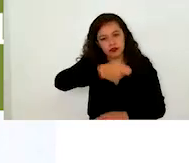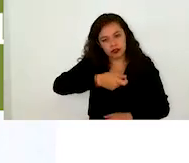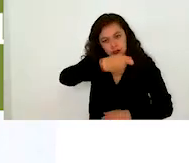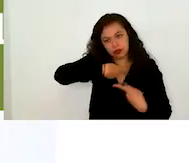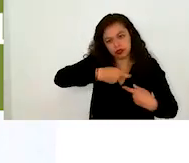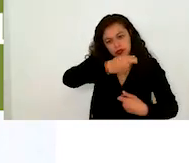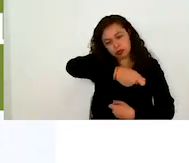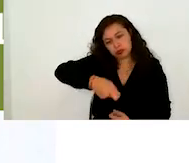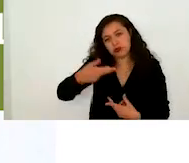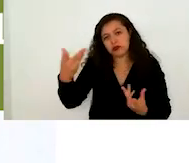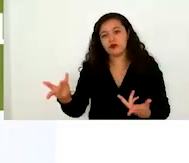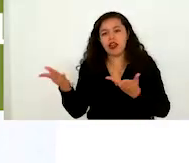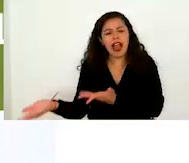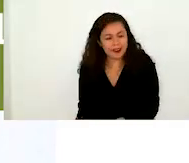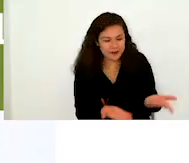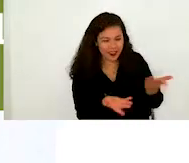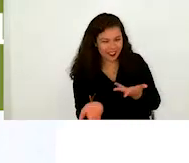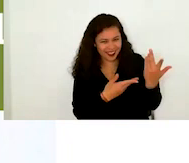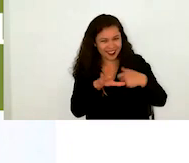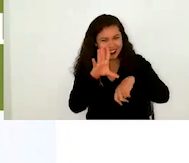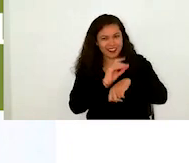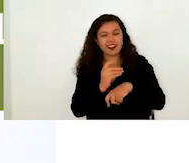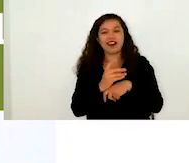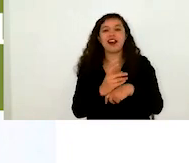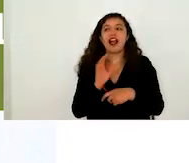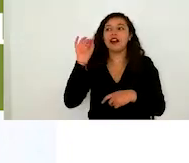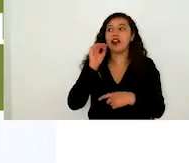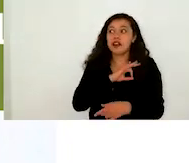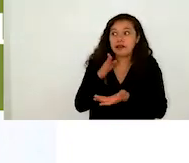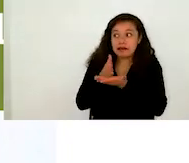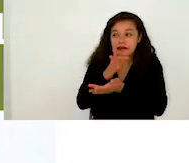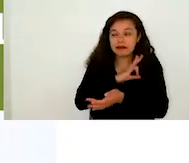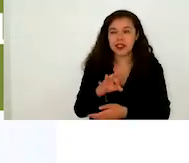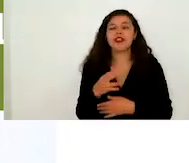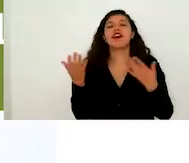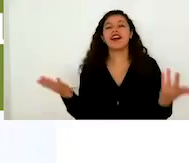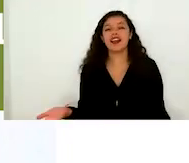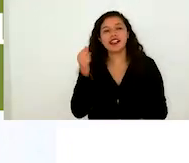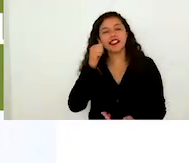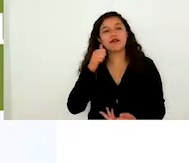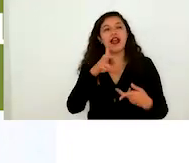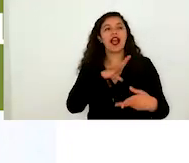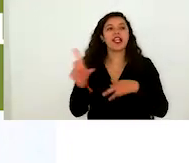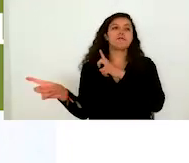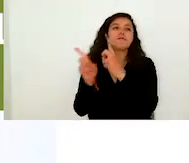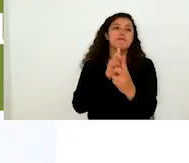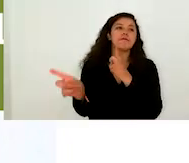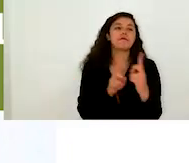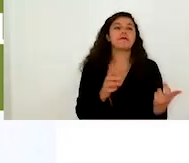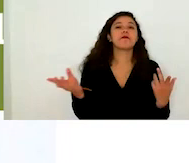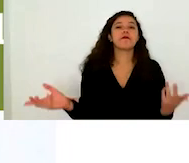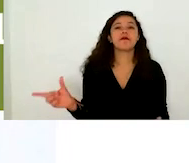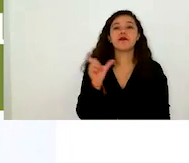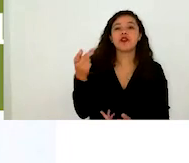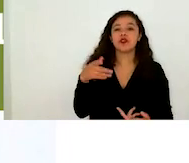permite el del vaso obstruyen el paso siempre en un continuo una continua relación con la ley cuando llegan a su